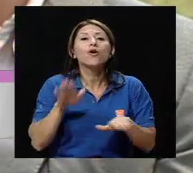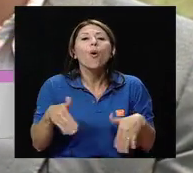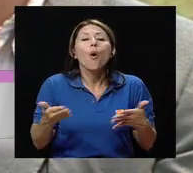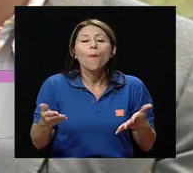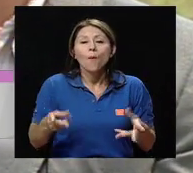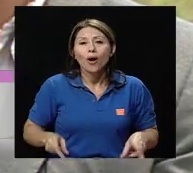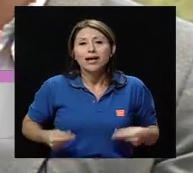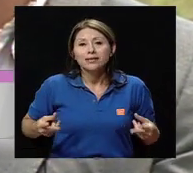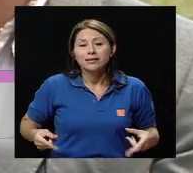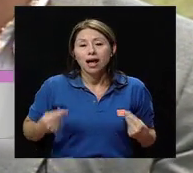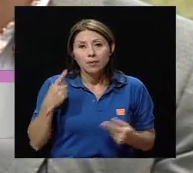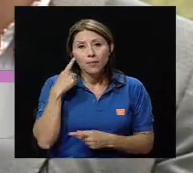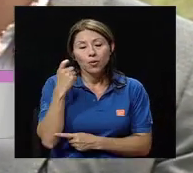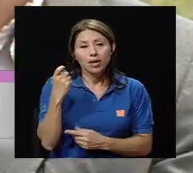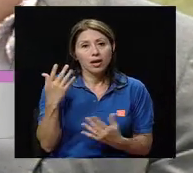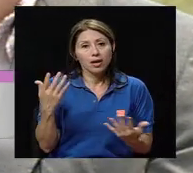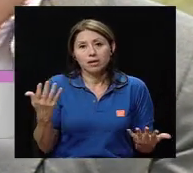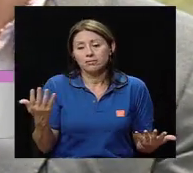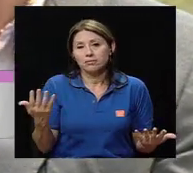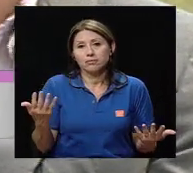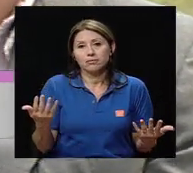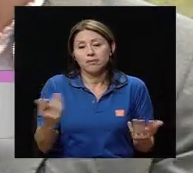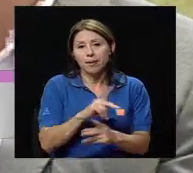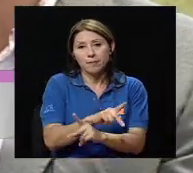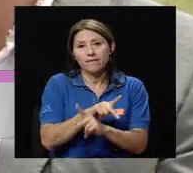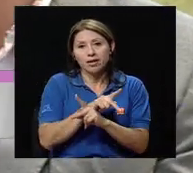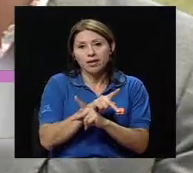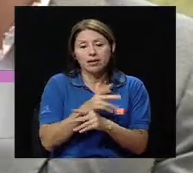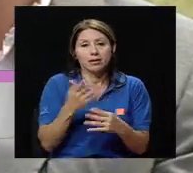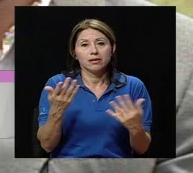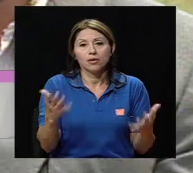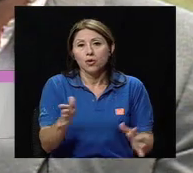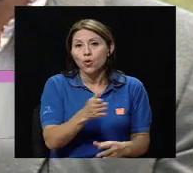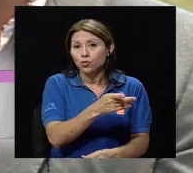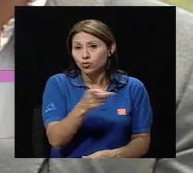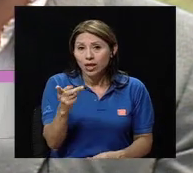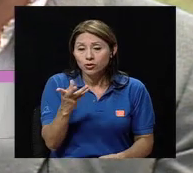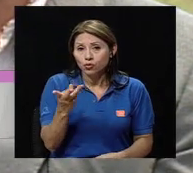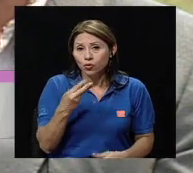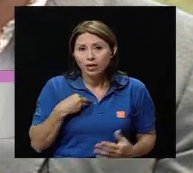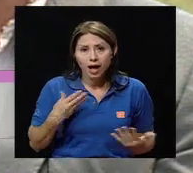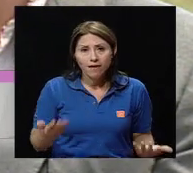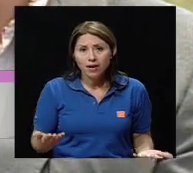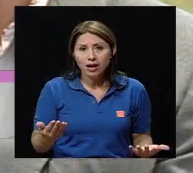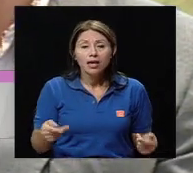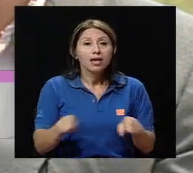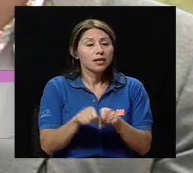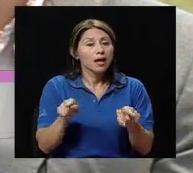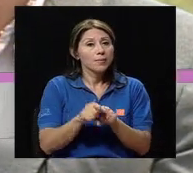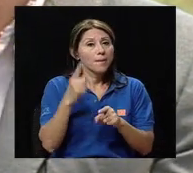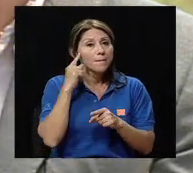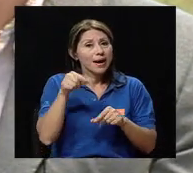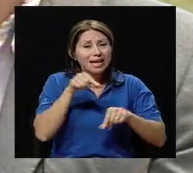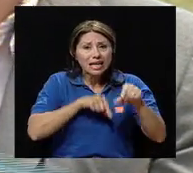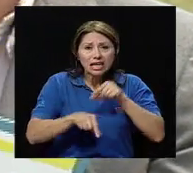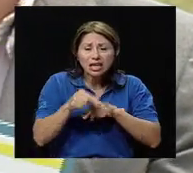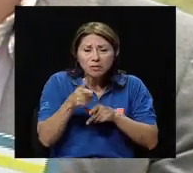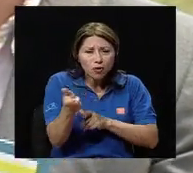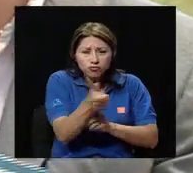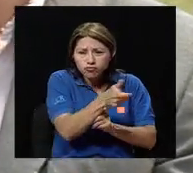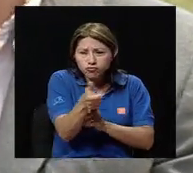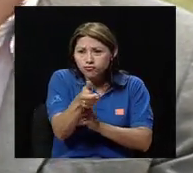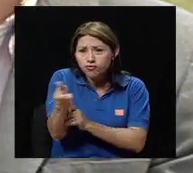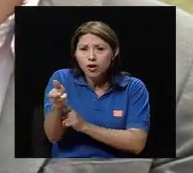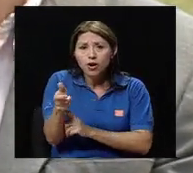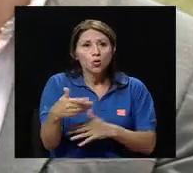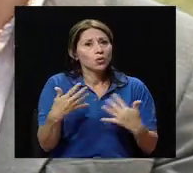Uh-huh. Porque en cuanto a la prevención, como bueno, nos contaban ustedes, y la fumigación, es todo un trecho,